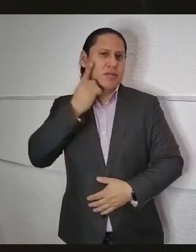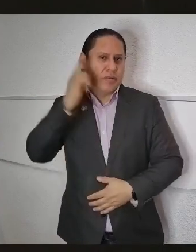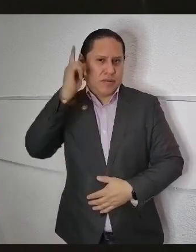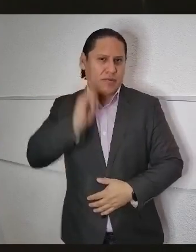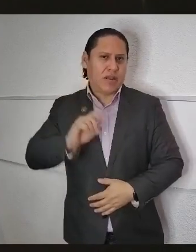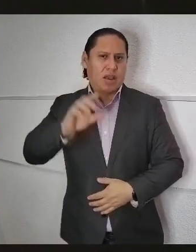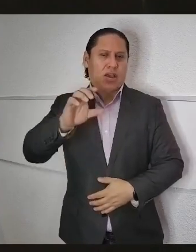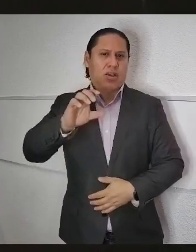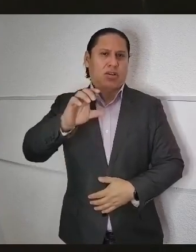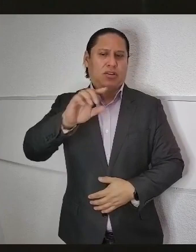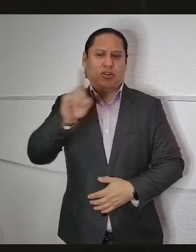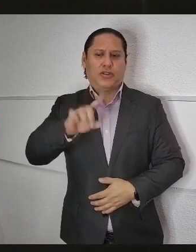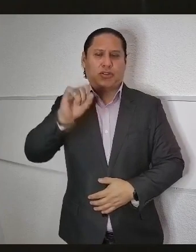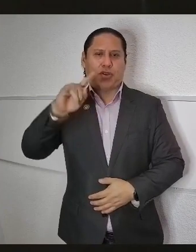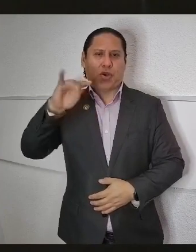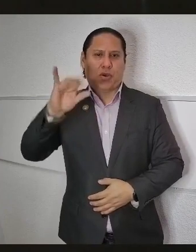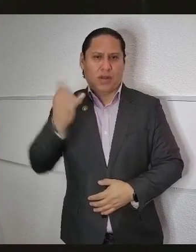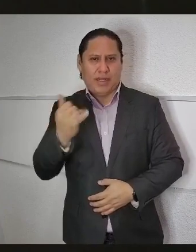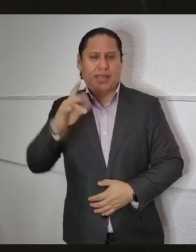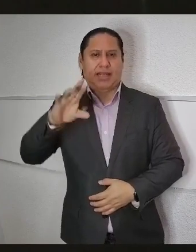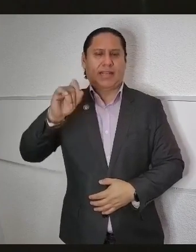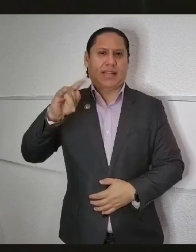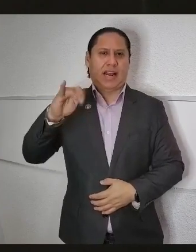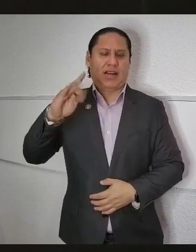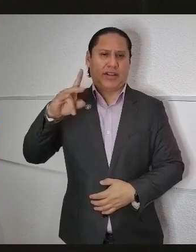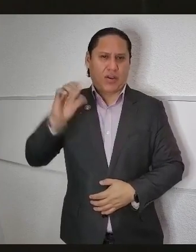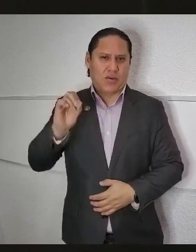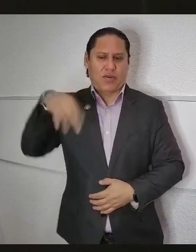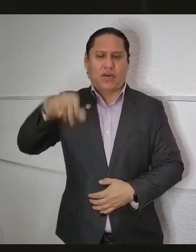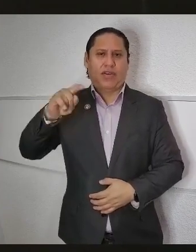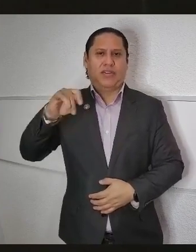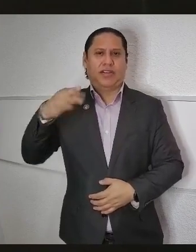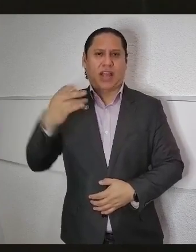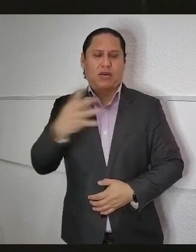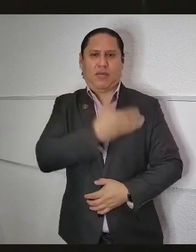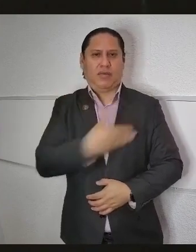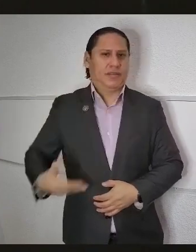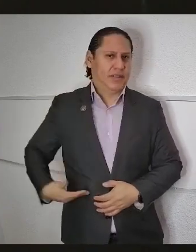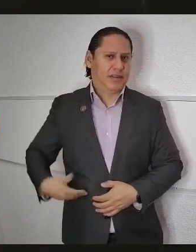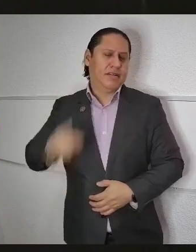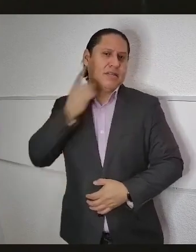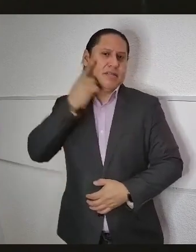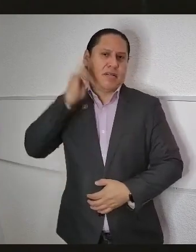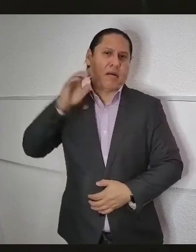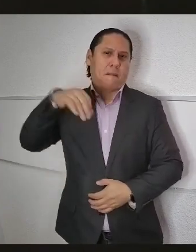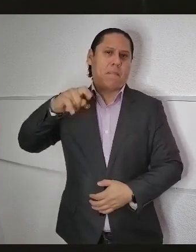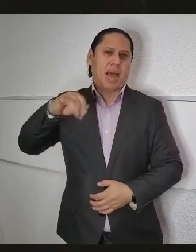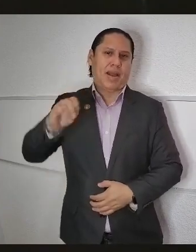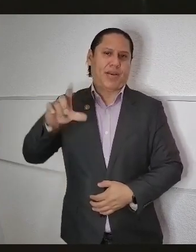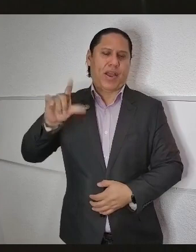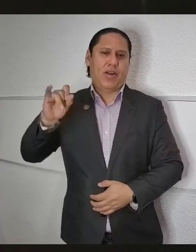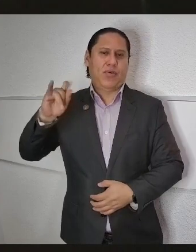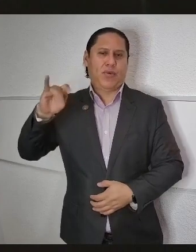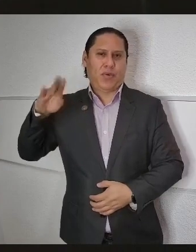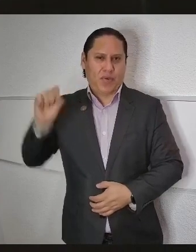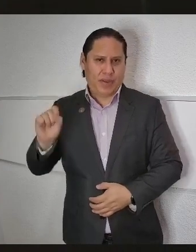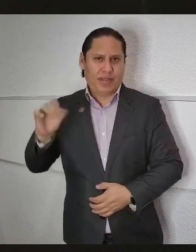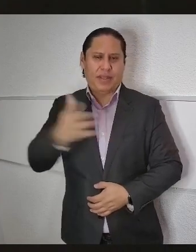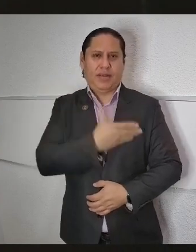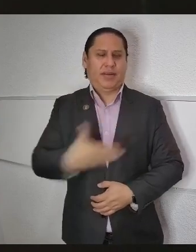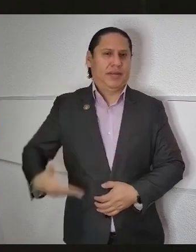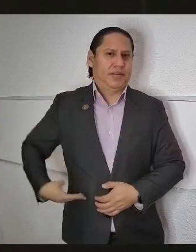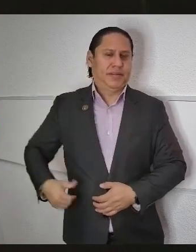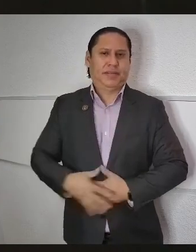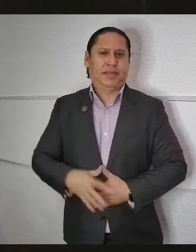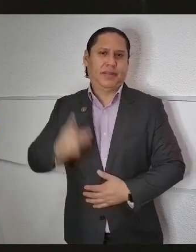diputada Soyli Lina Loe Esperanza Nango Molina, presidenta, diputada María Luisa López Sánchez,